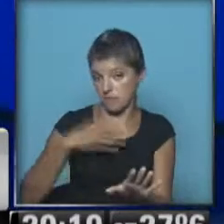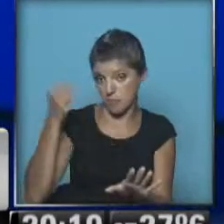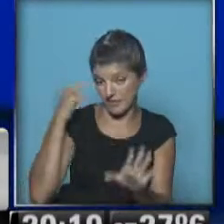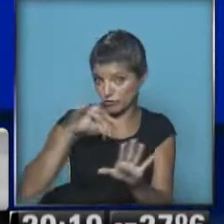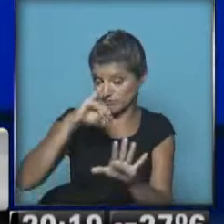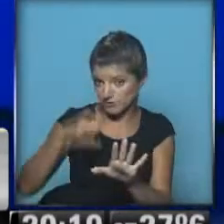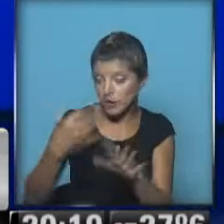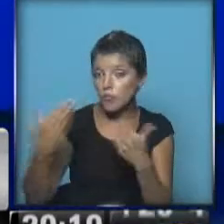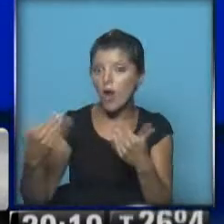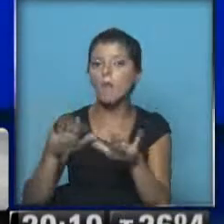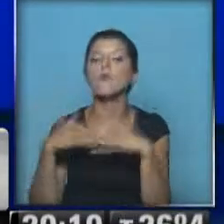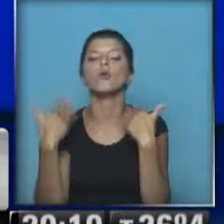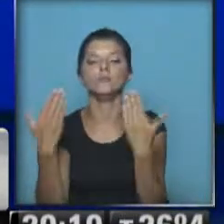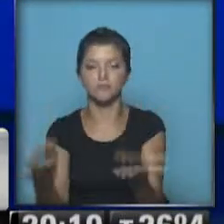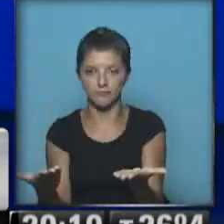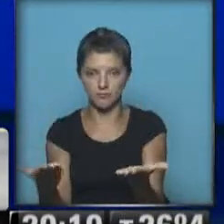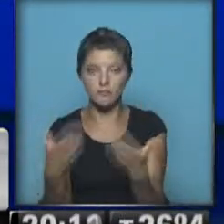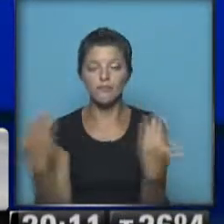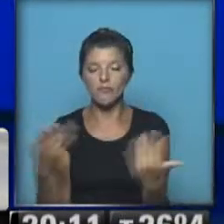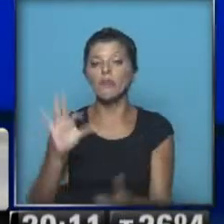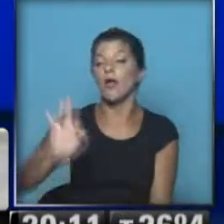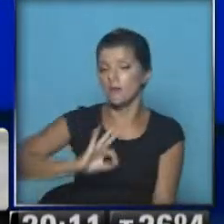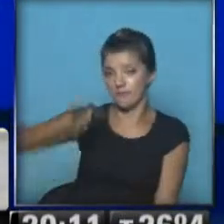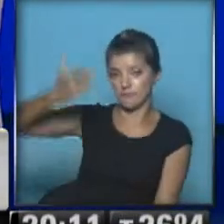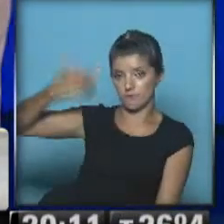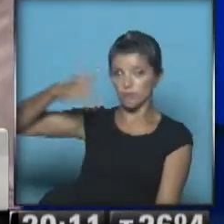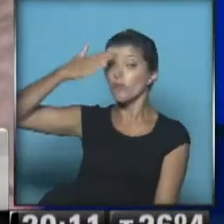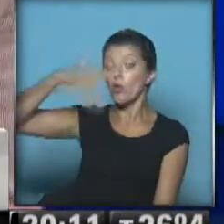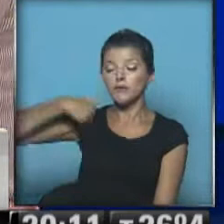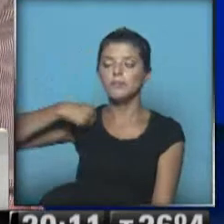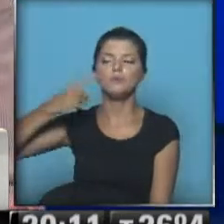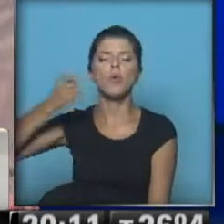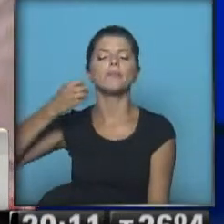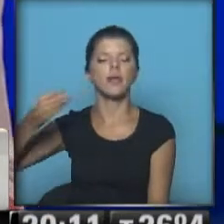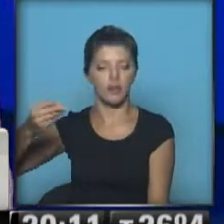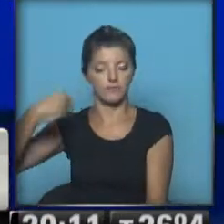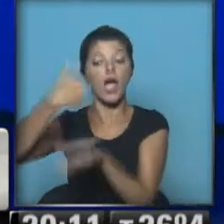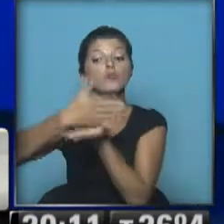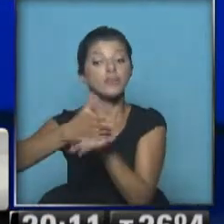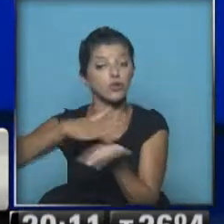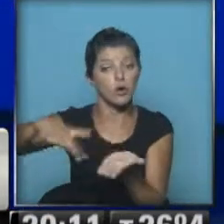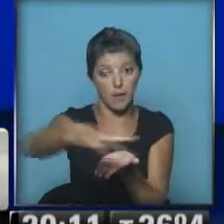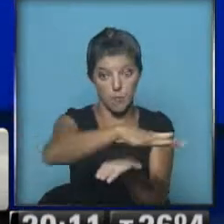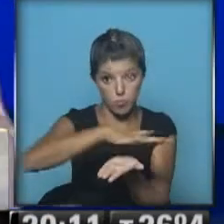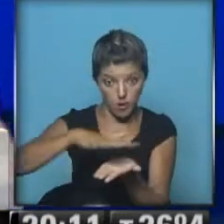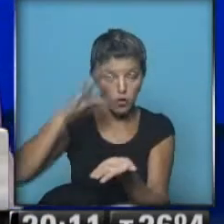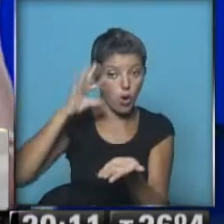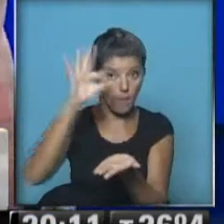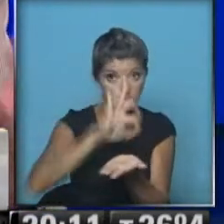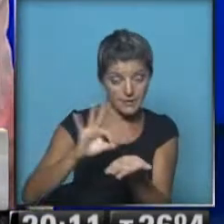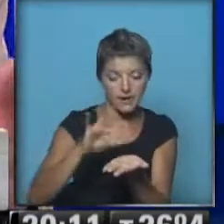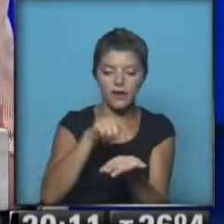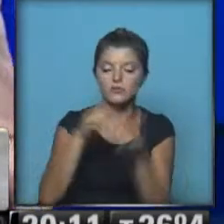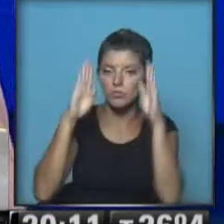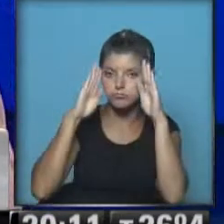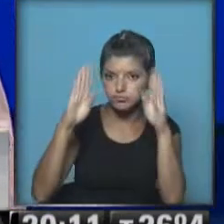una oportunidad y un desafío, que es que en los últimos años lo que hemos visto, digamos, es que hay un sector de la opinión pública encolumnado